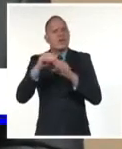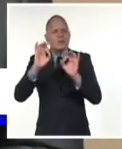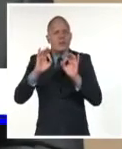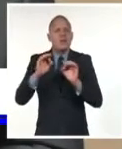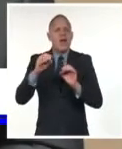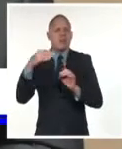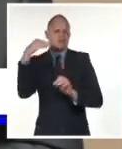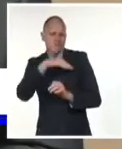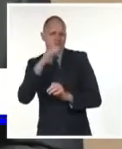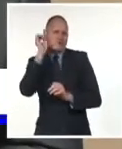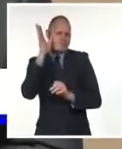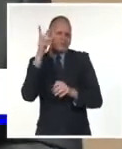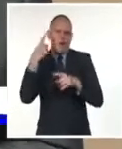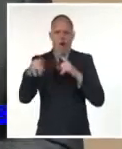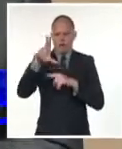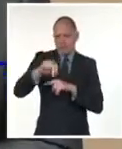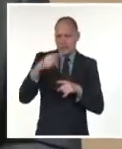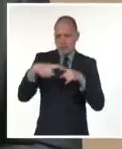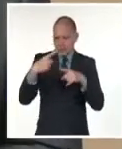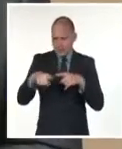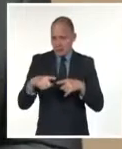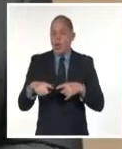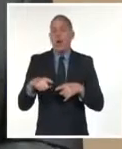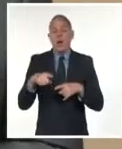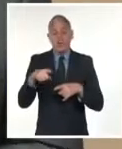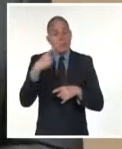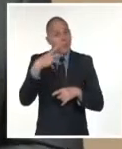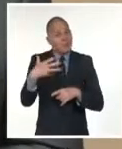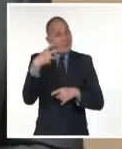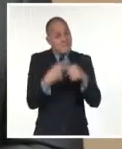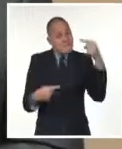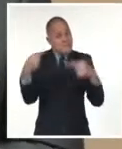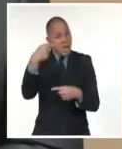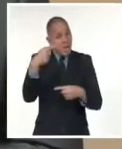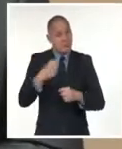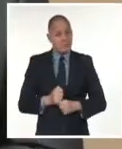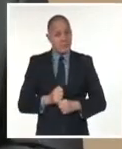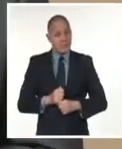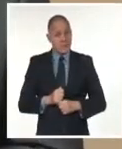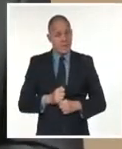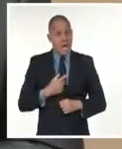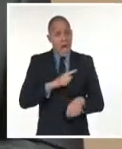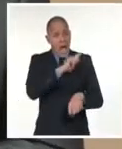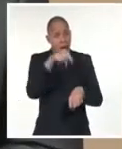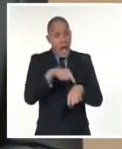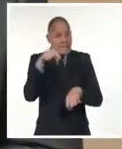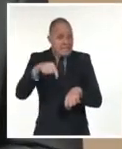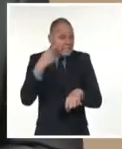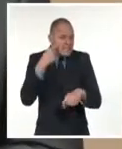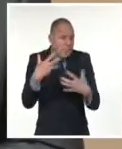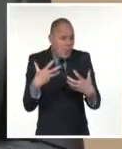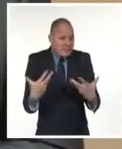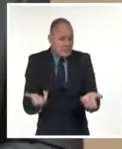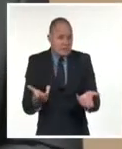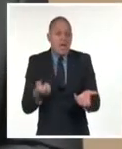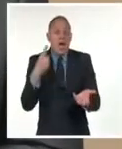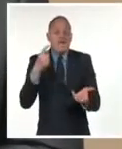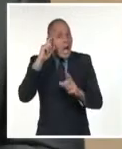totalmente el papel que juega el sector del conocimiento, liderado por nuestras universidades y nuestros centros de